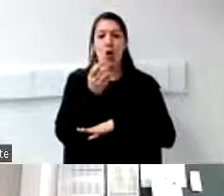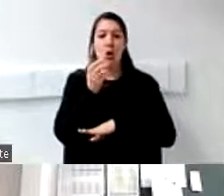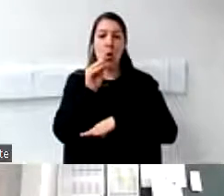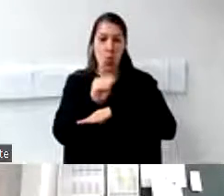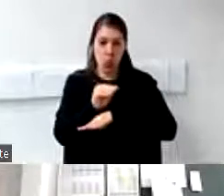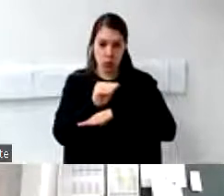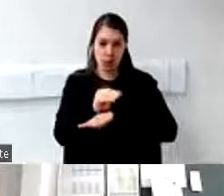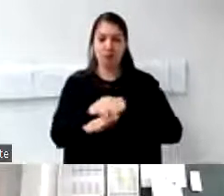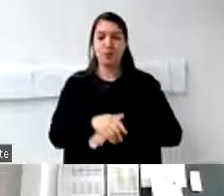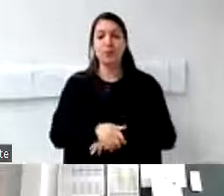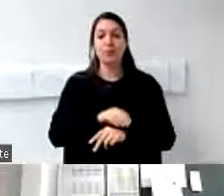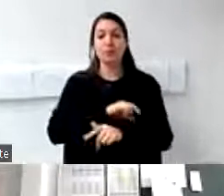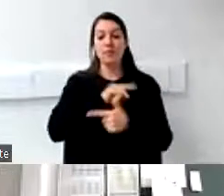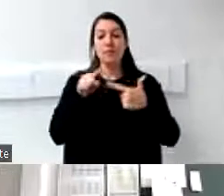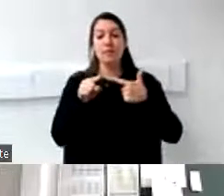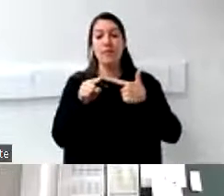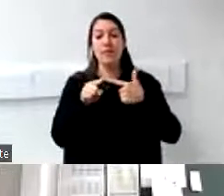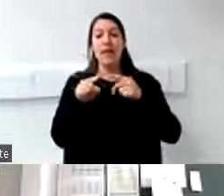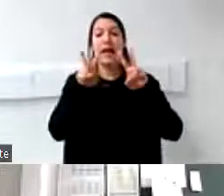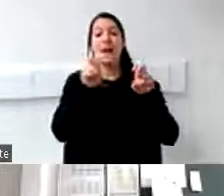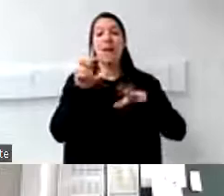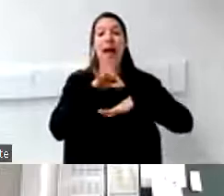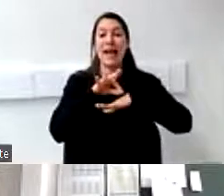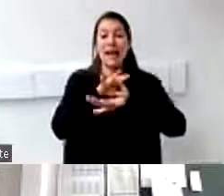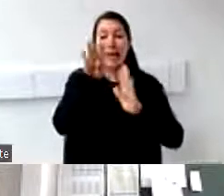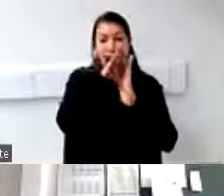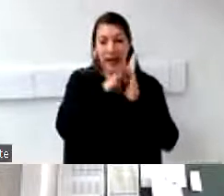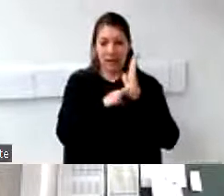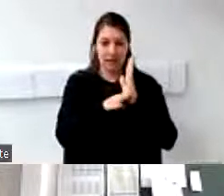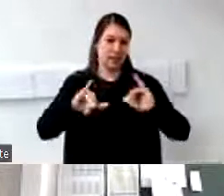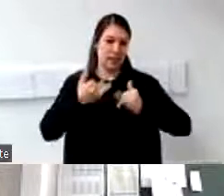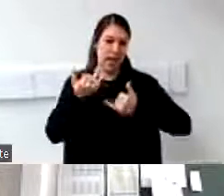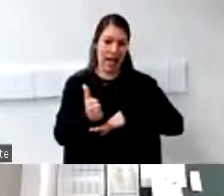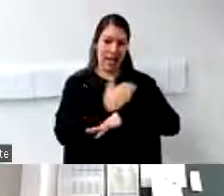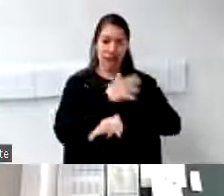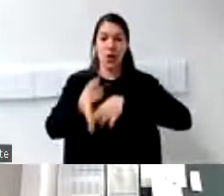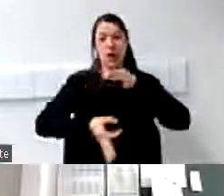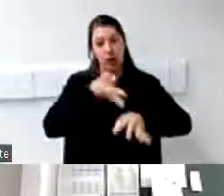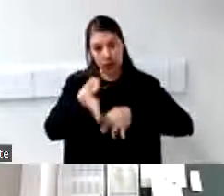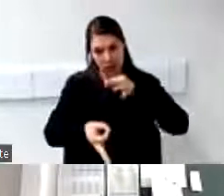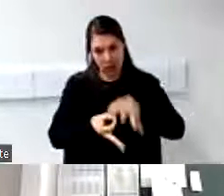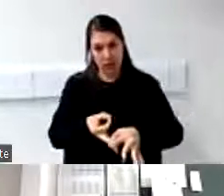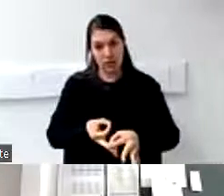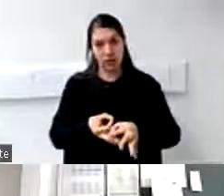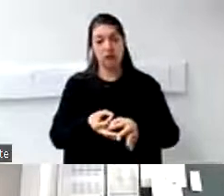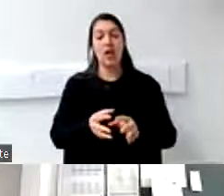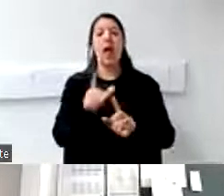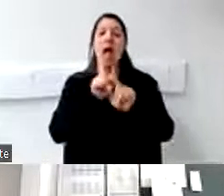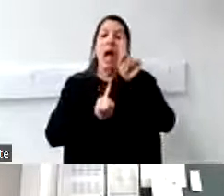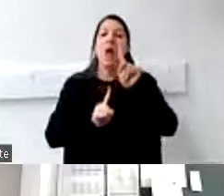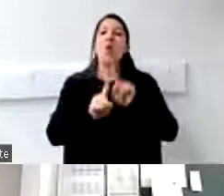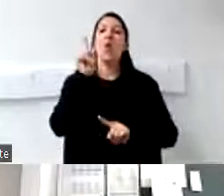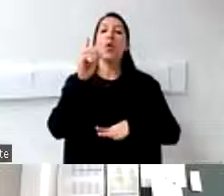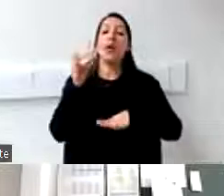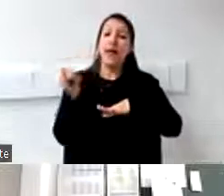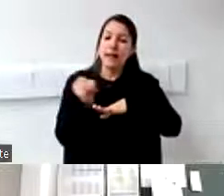guía, que el mecanismo que ya les comenté, a través de las direcciones departamentales de salud, si hay alguna institución